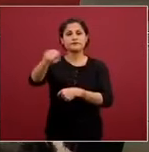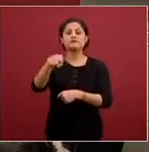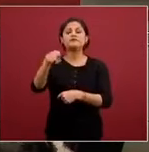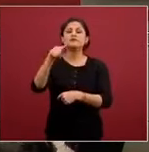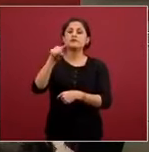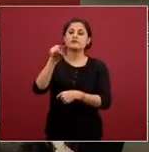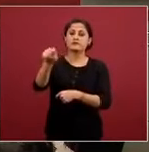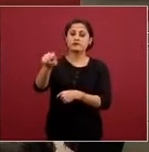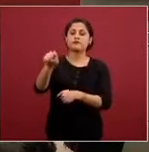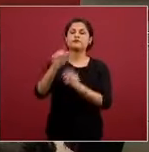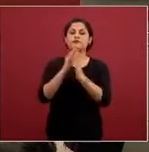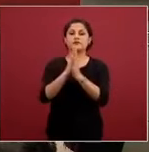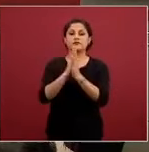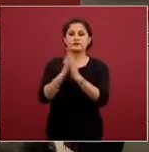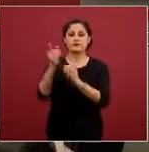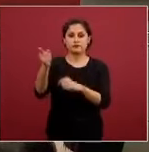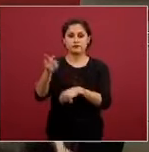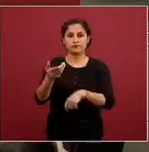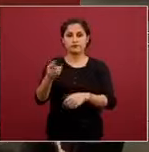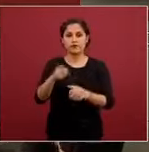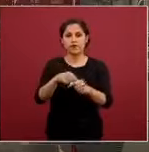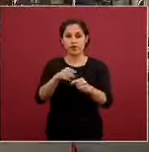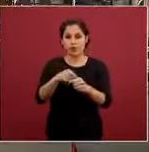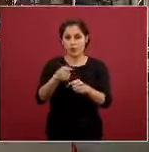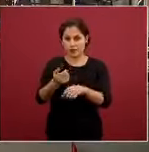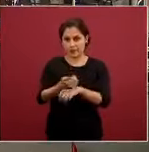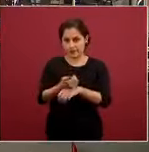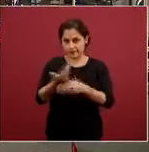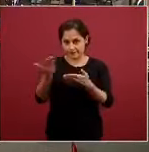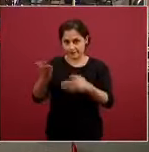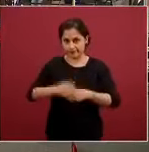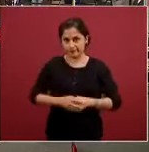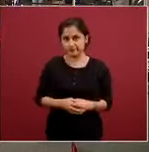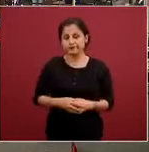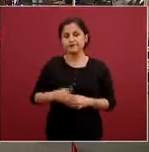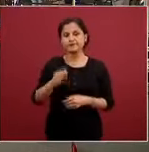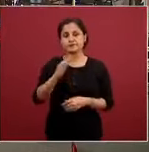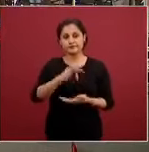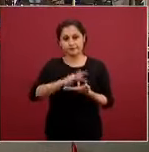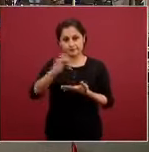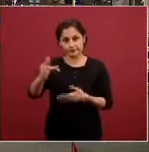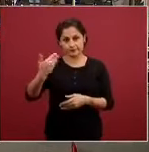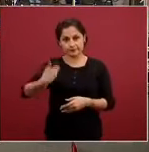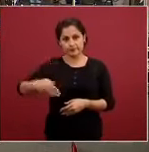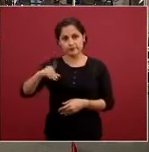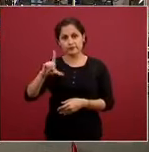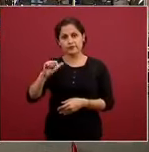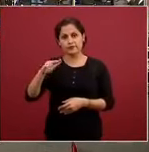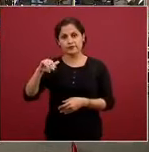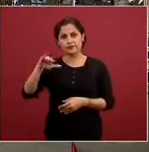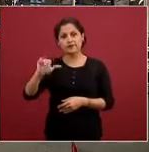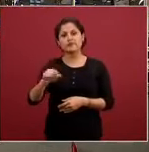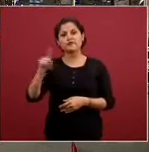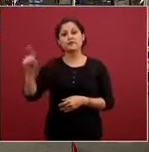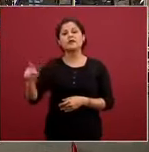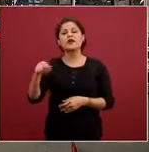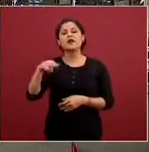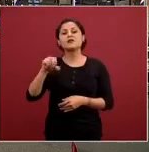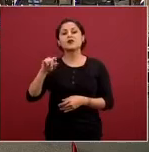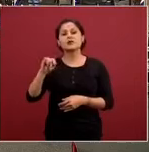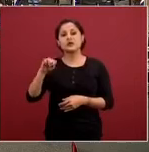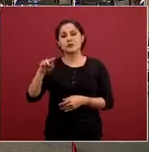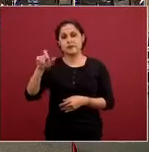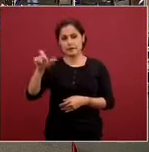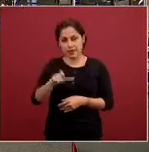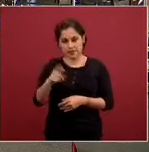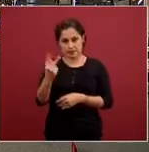mano allá atrás. Usted de amarillo. Gracias, buenas noches a todos. Bianca Aguirre de Notimex Televisión. Doctor,